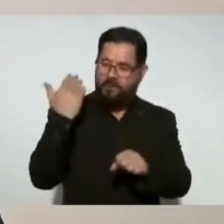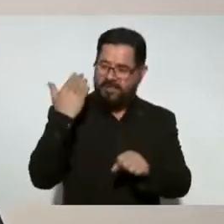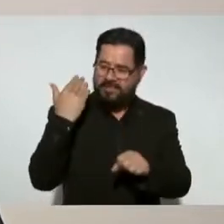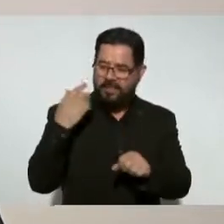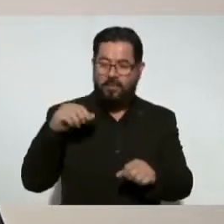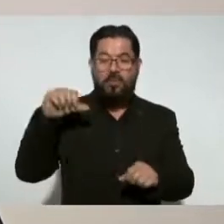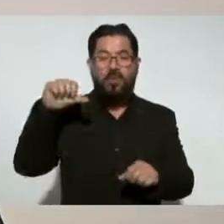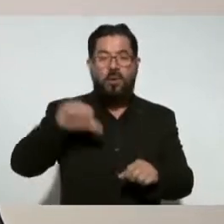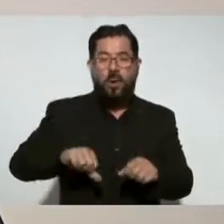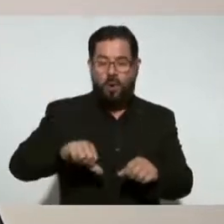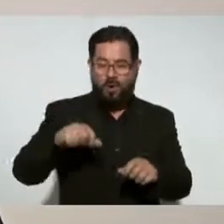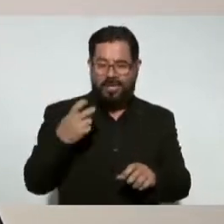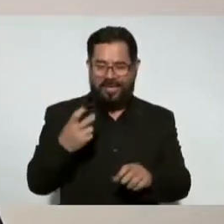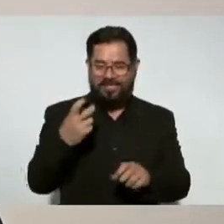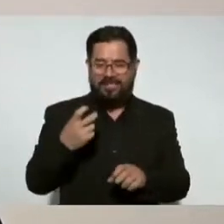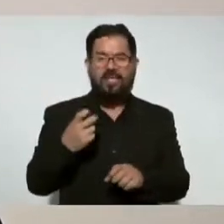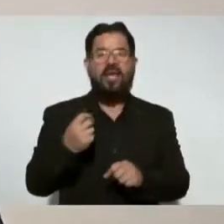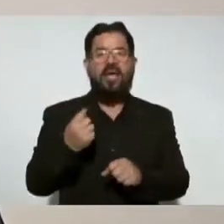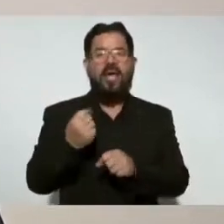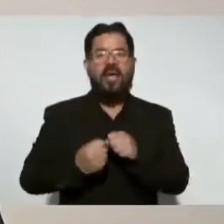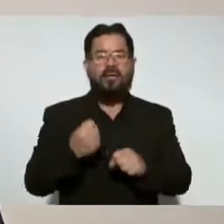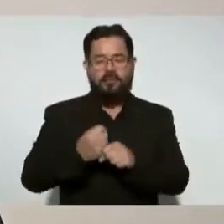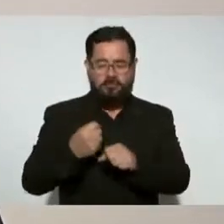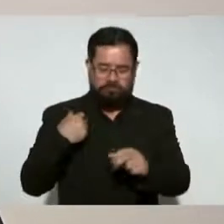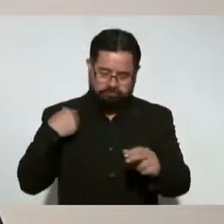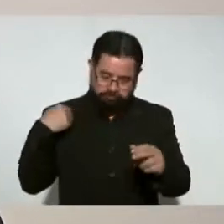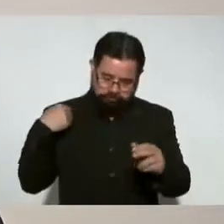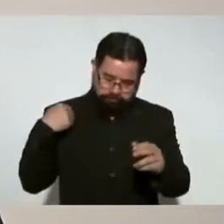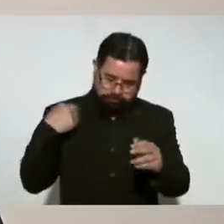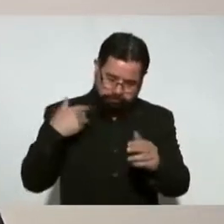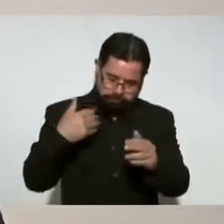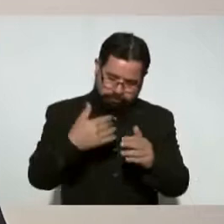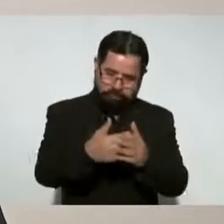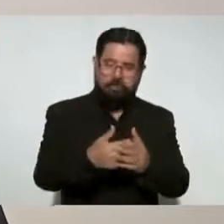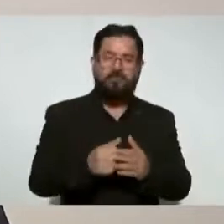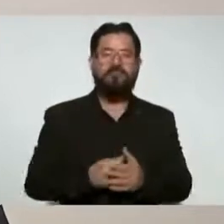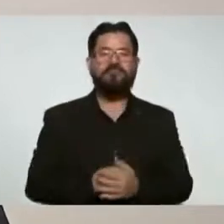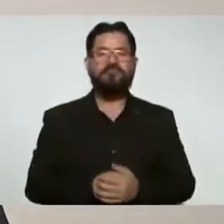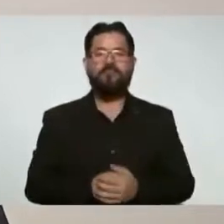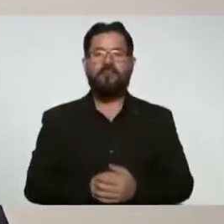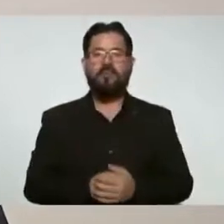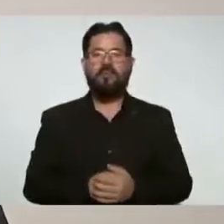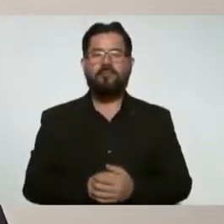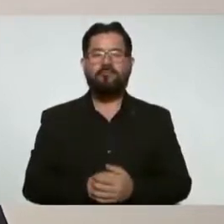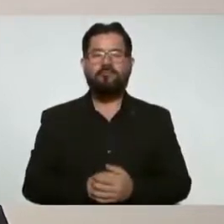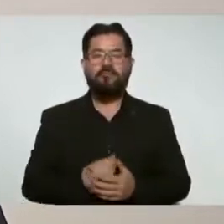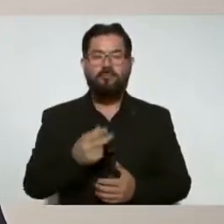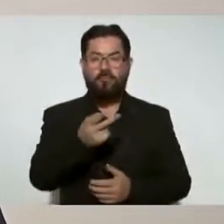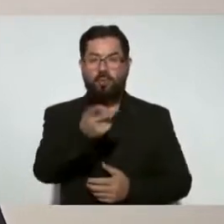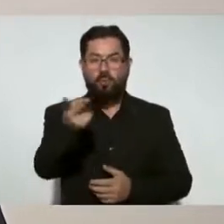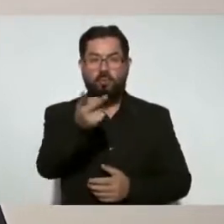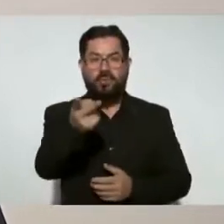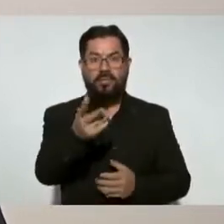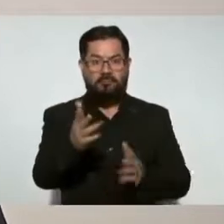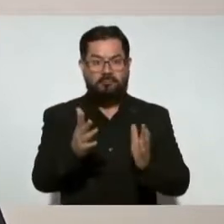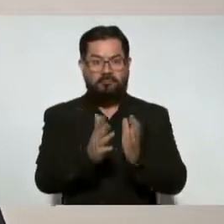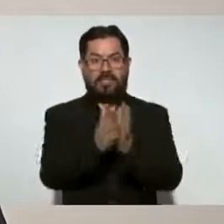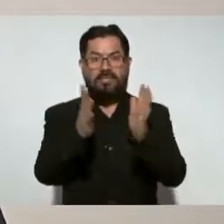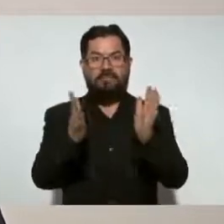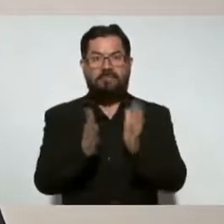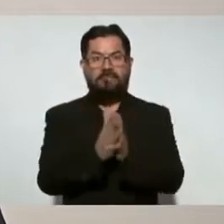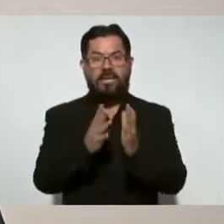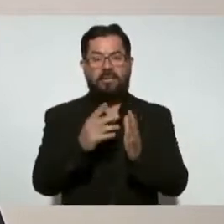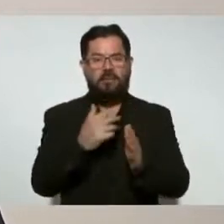principios y finales del anterior, a principio de este. Esta participación de ustedes lo